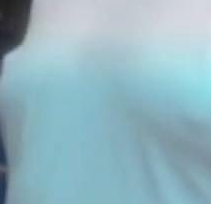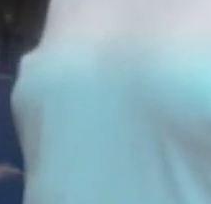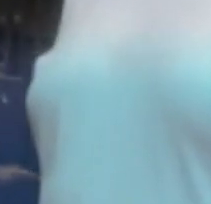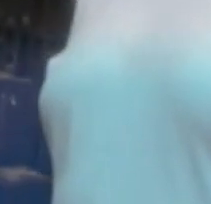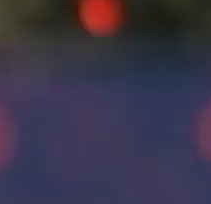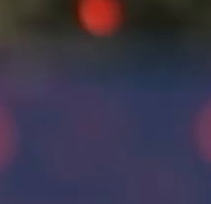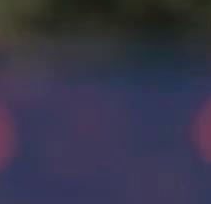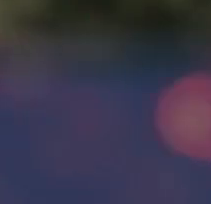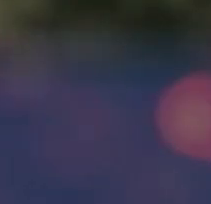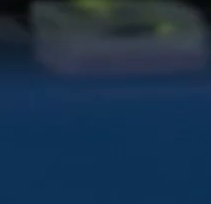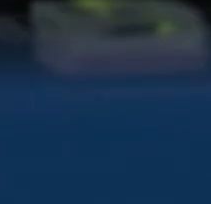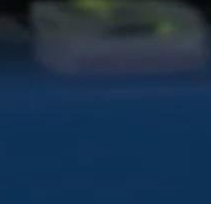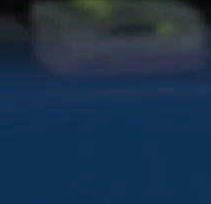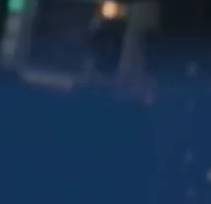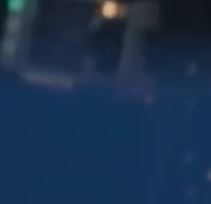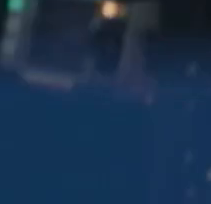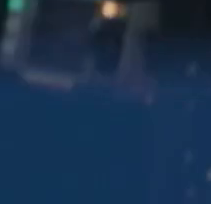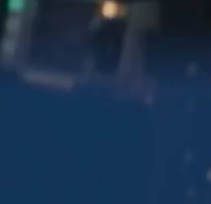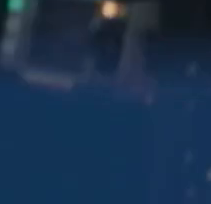Hechos.